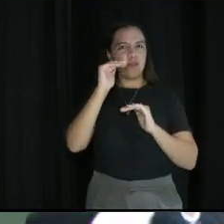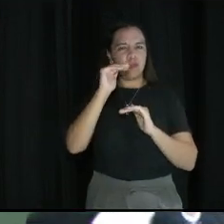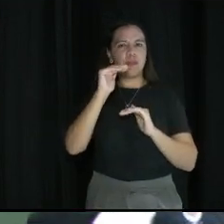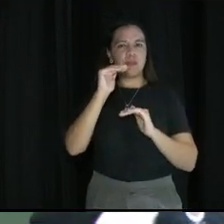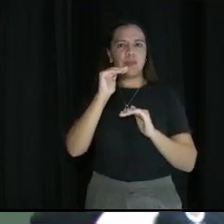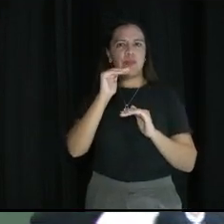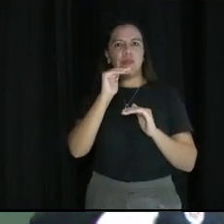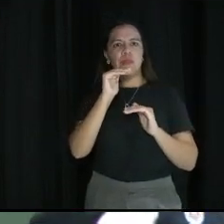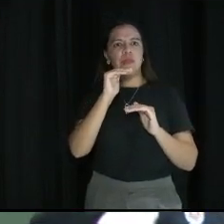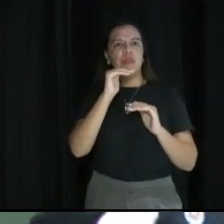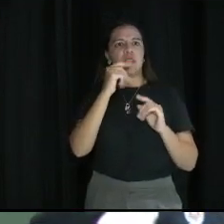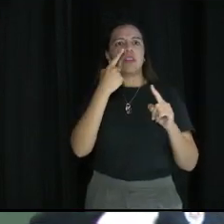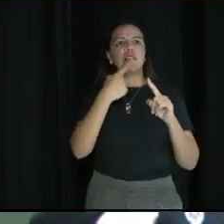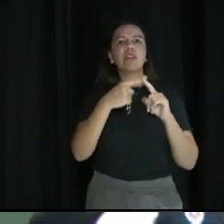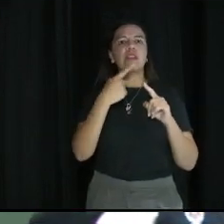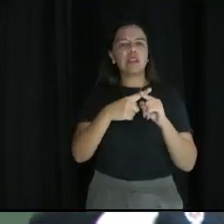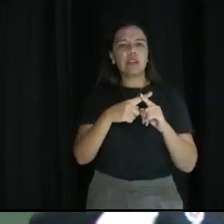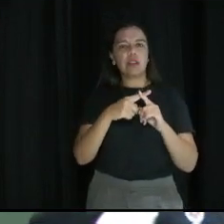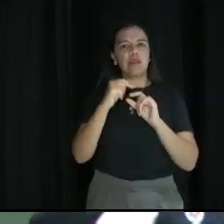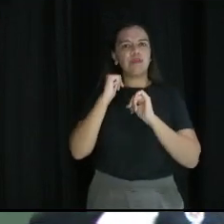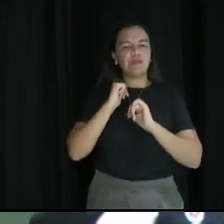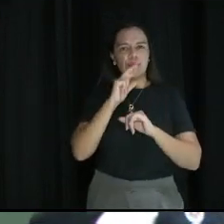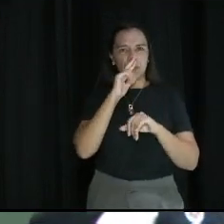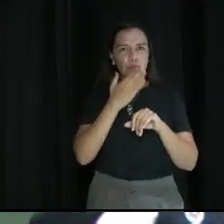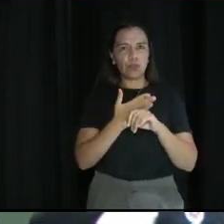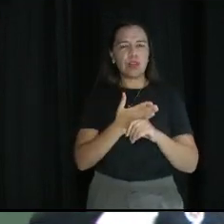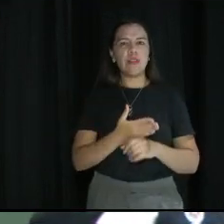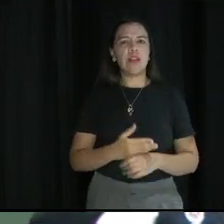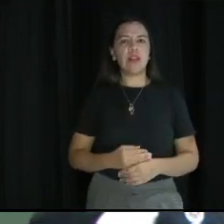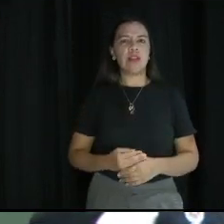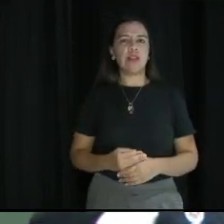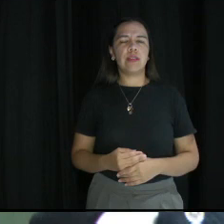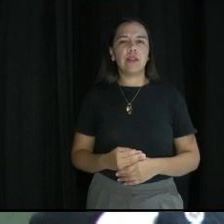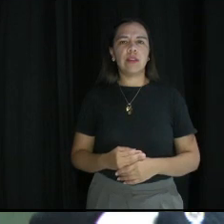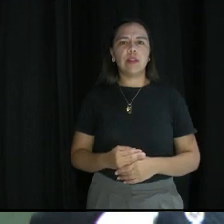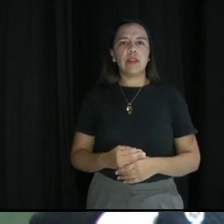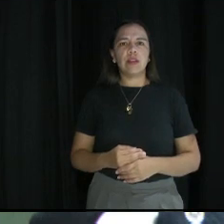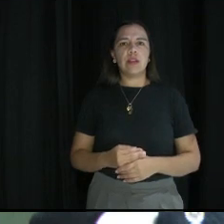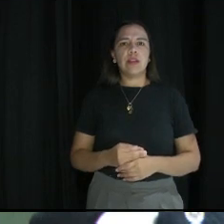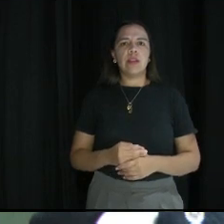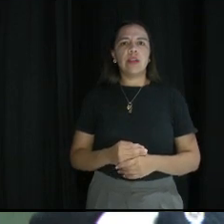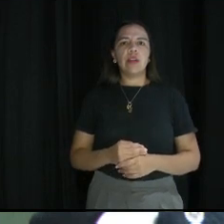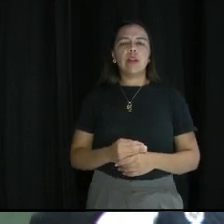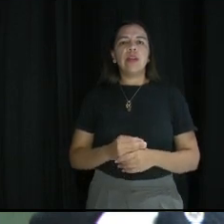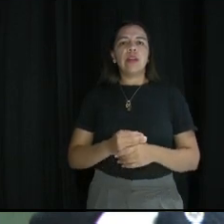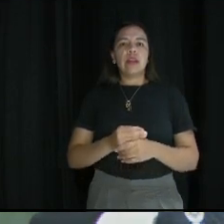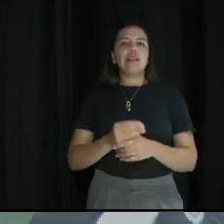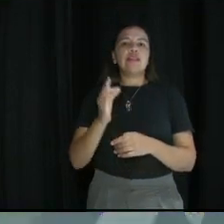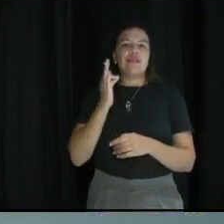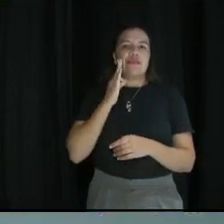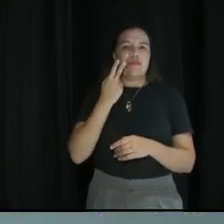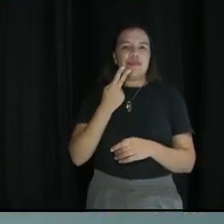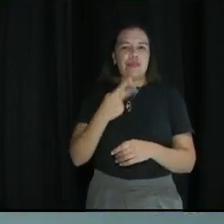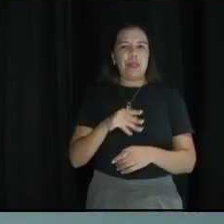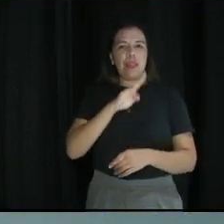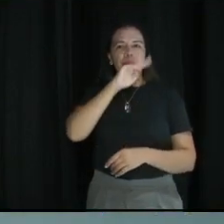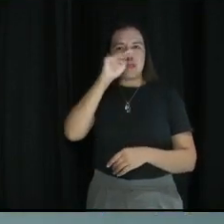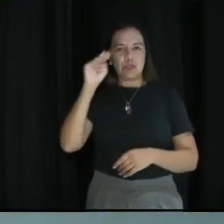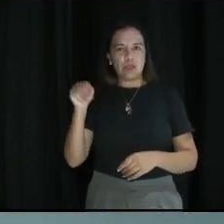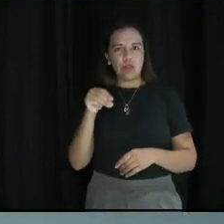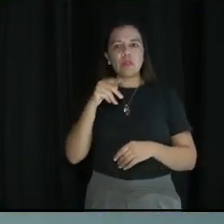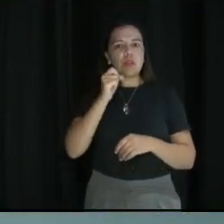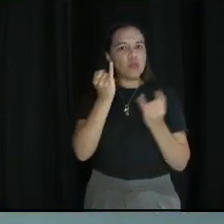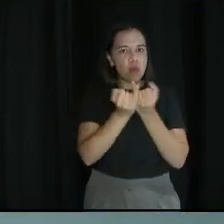que tiene la atribución propia en la cuestión de crueldad y de maltrato animal, que es la Fiscalía General del Estado de Michoacán, a través de la Unidad de